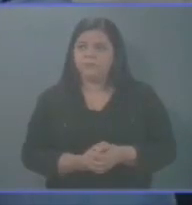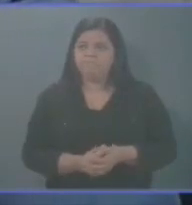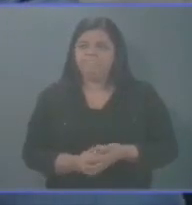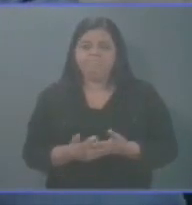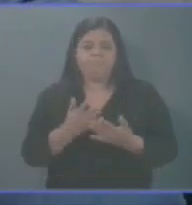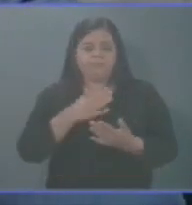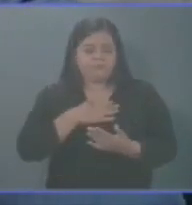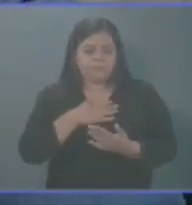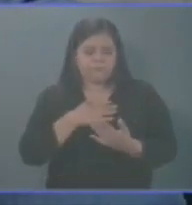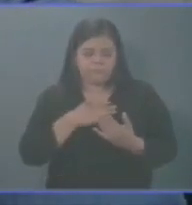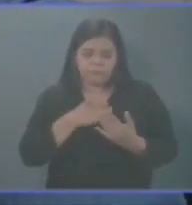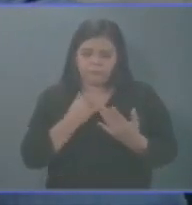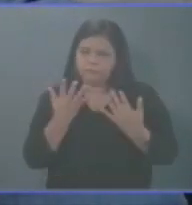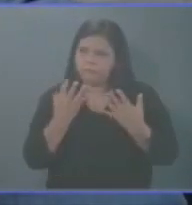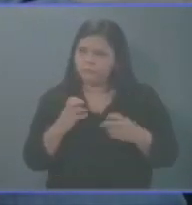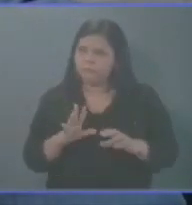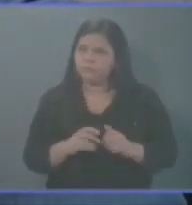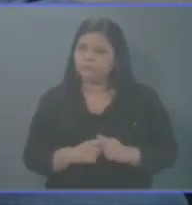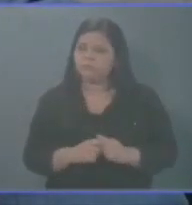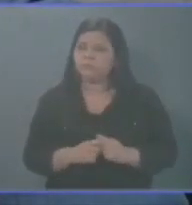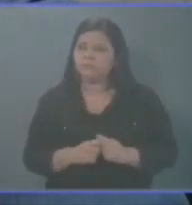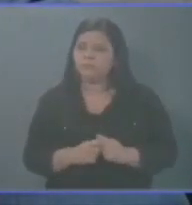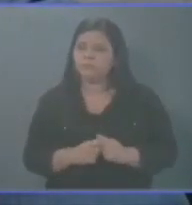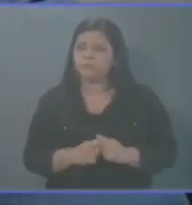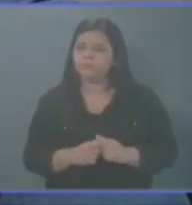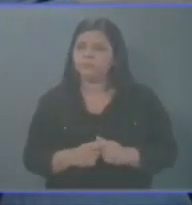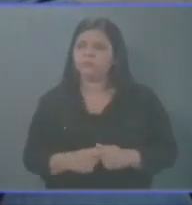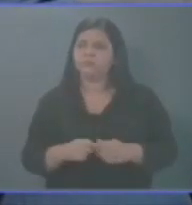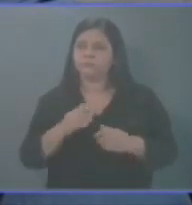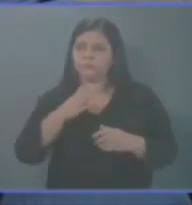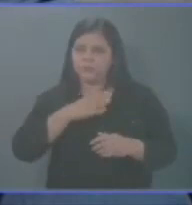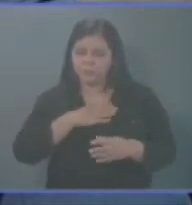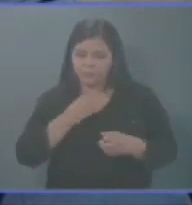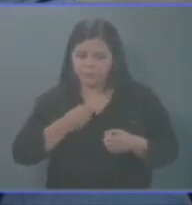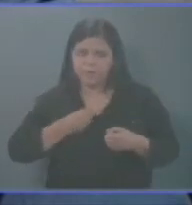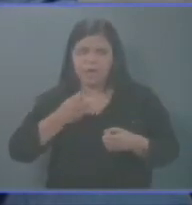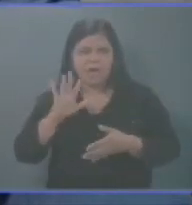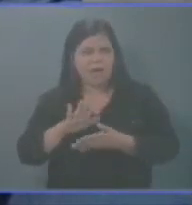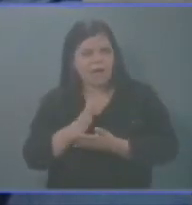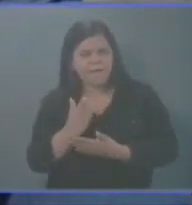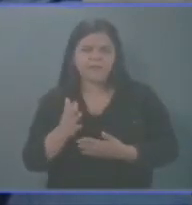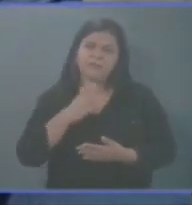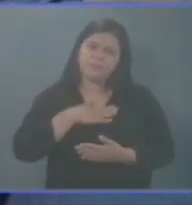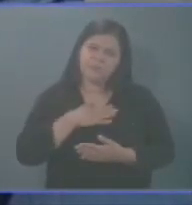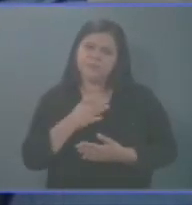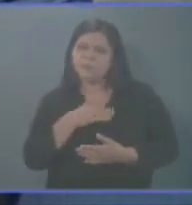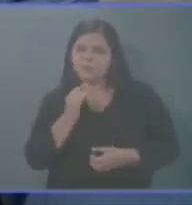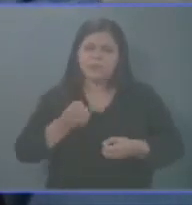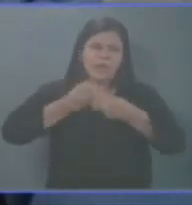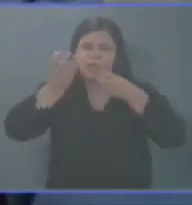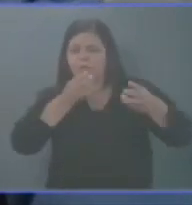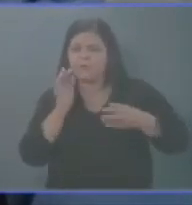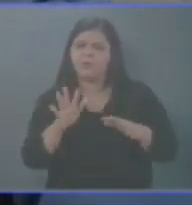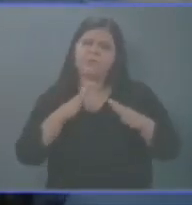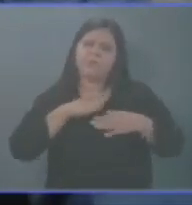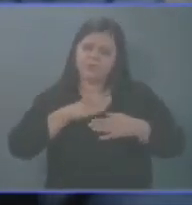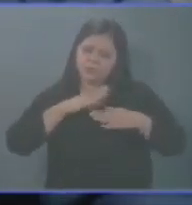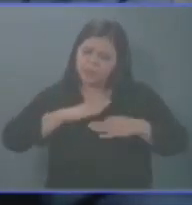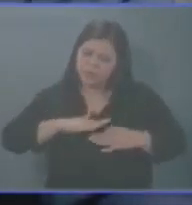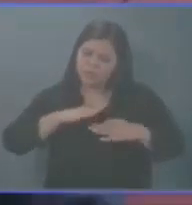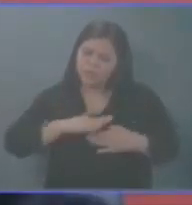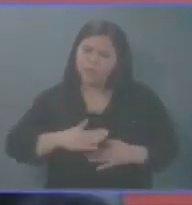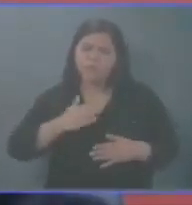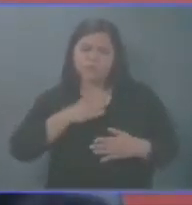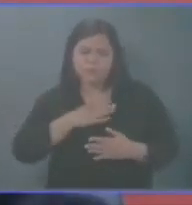No he querido incendiar el pleno legislativo, otras veces estilo más pasión. He querido ser mesurado, he